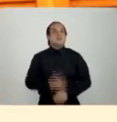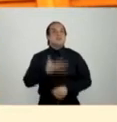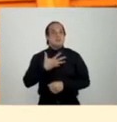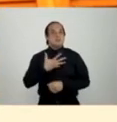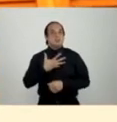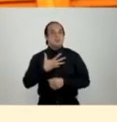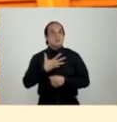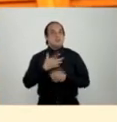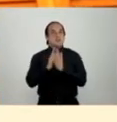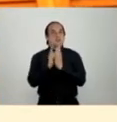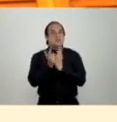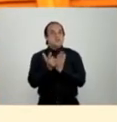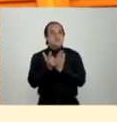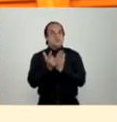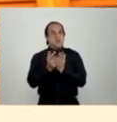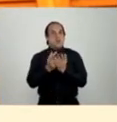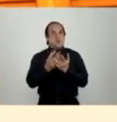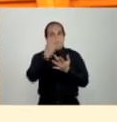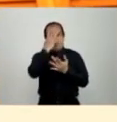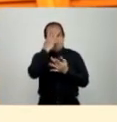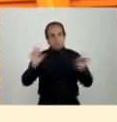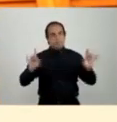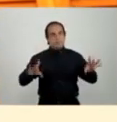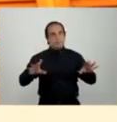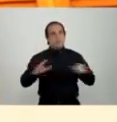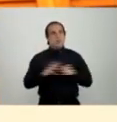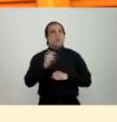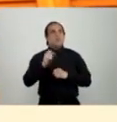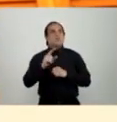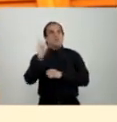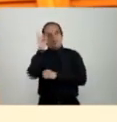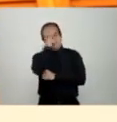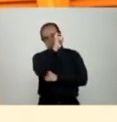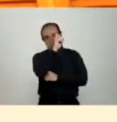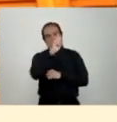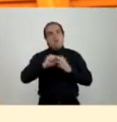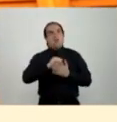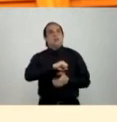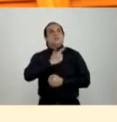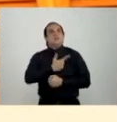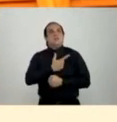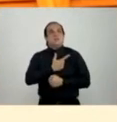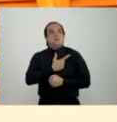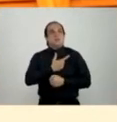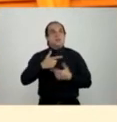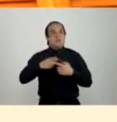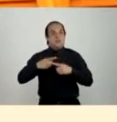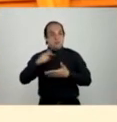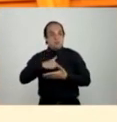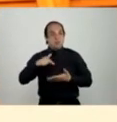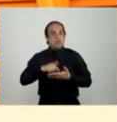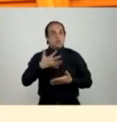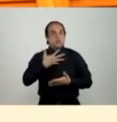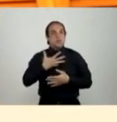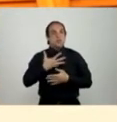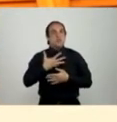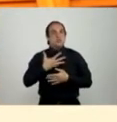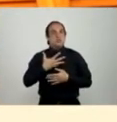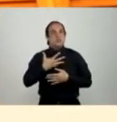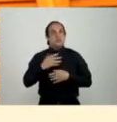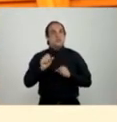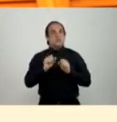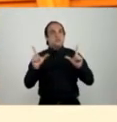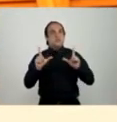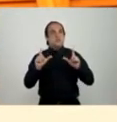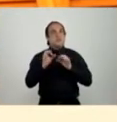larga publicada en español y en un montón de lugares. Tuvo éxitos importantes en Francia,